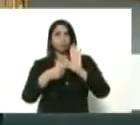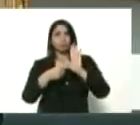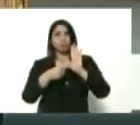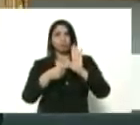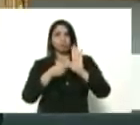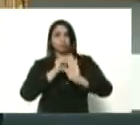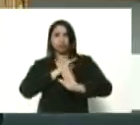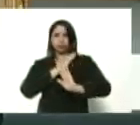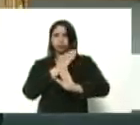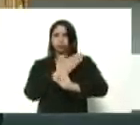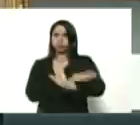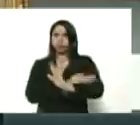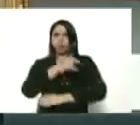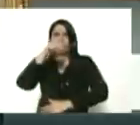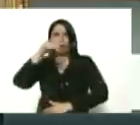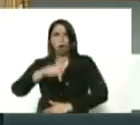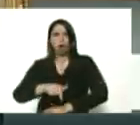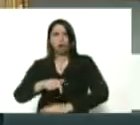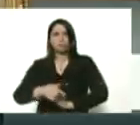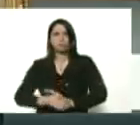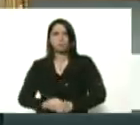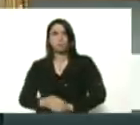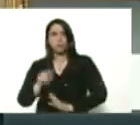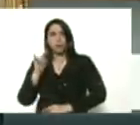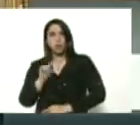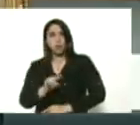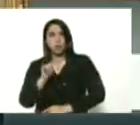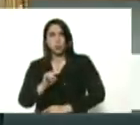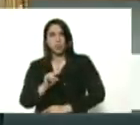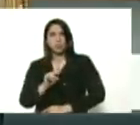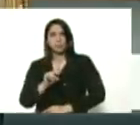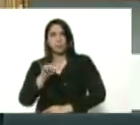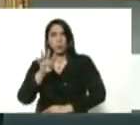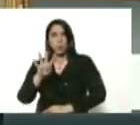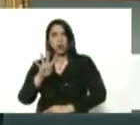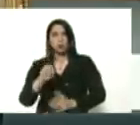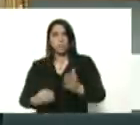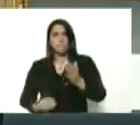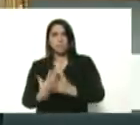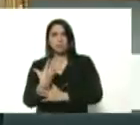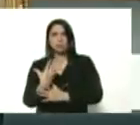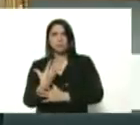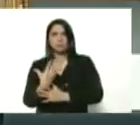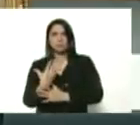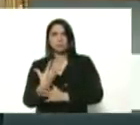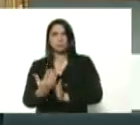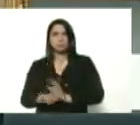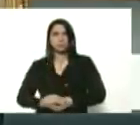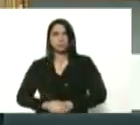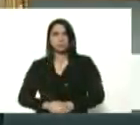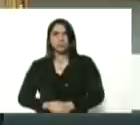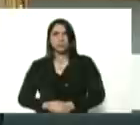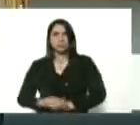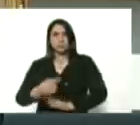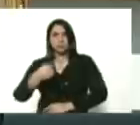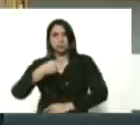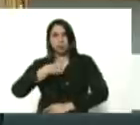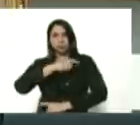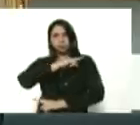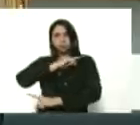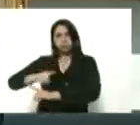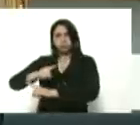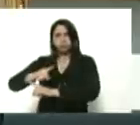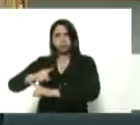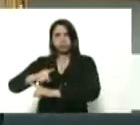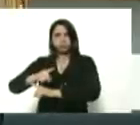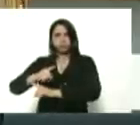fehacientemente hoy, lunes 4 de mayo. Yo ordené